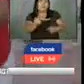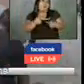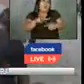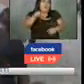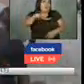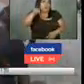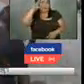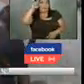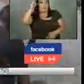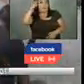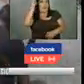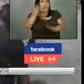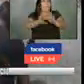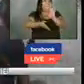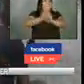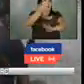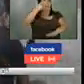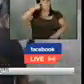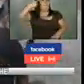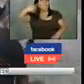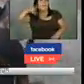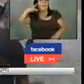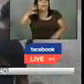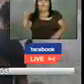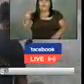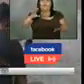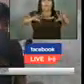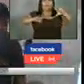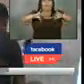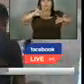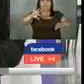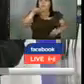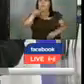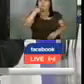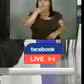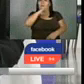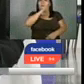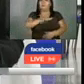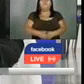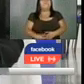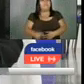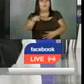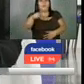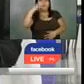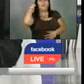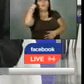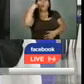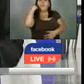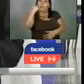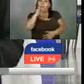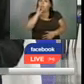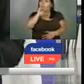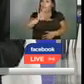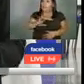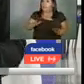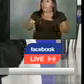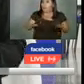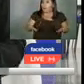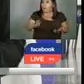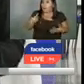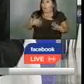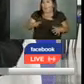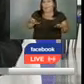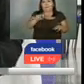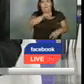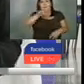esto no incrementa el riesgo de que pueda contraerse la enfermedad. Es muy importante hacer mención en esto, no porque hay un